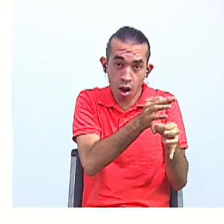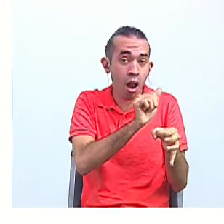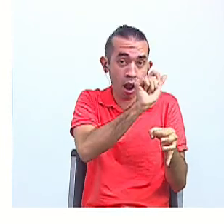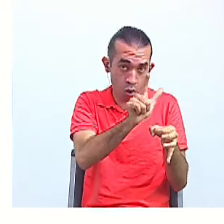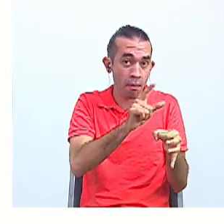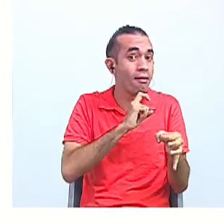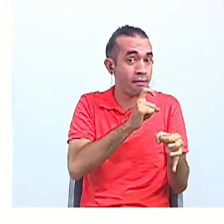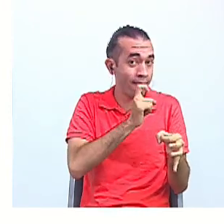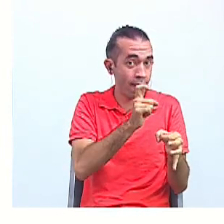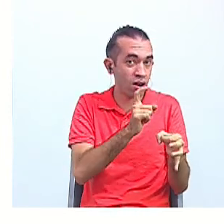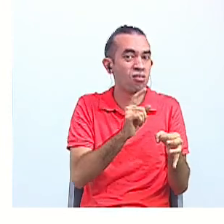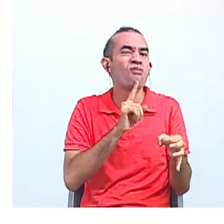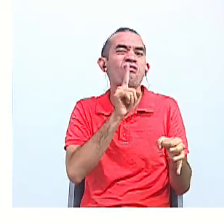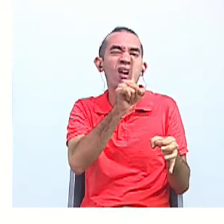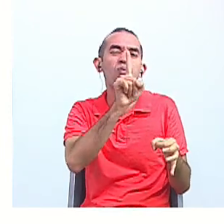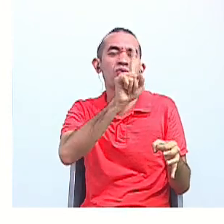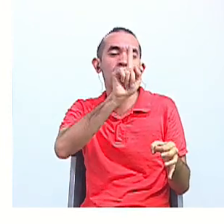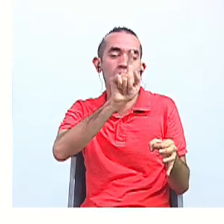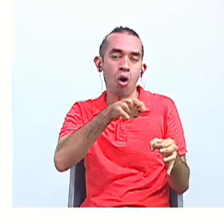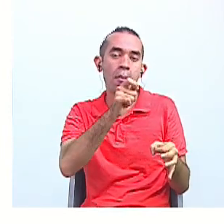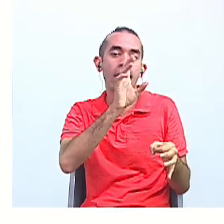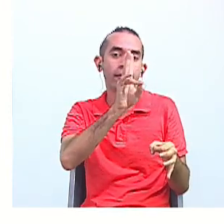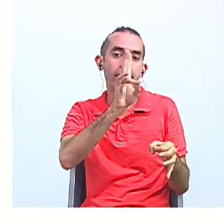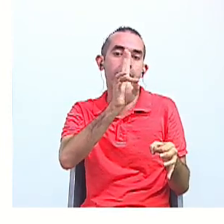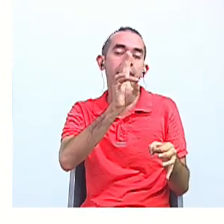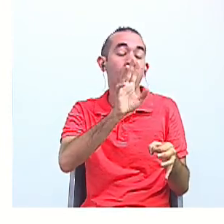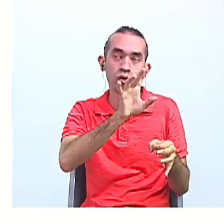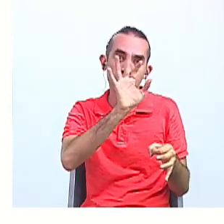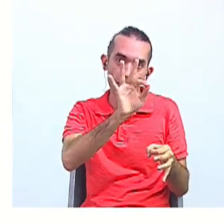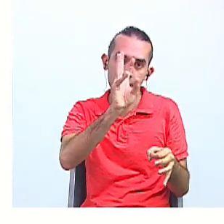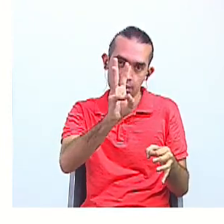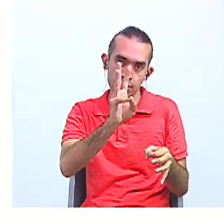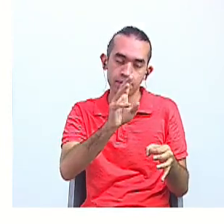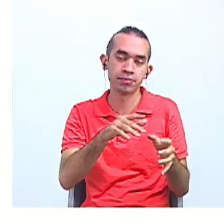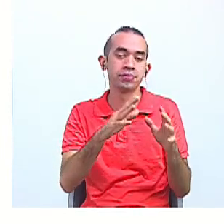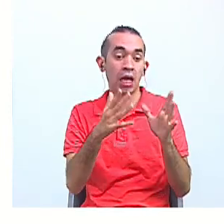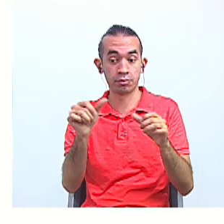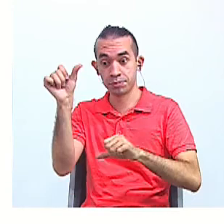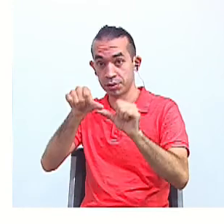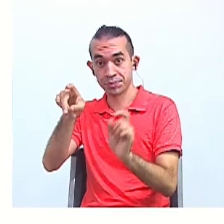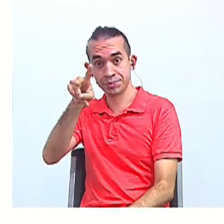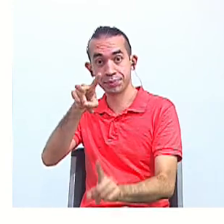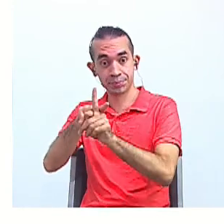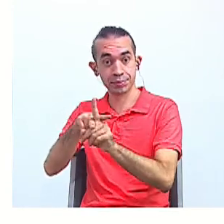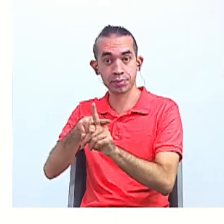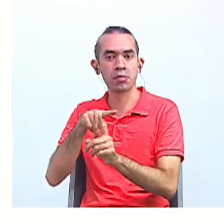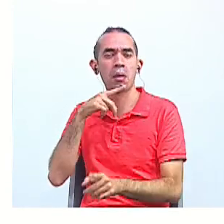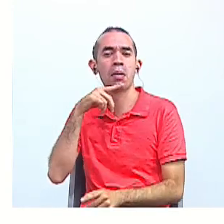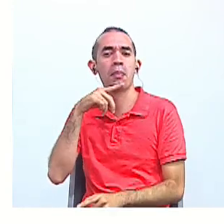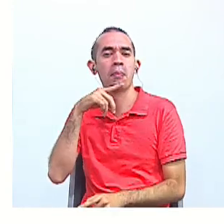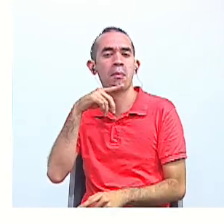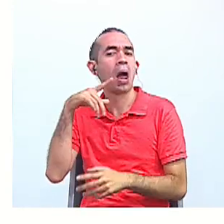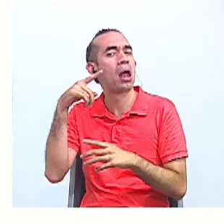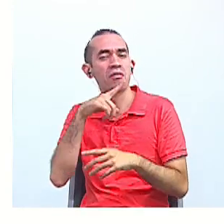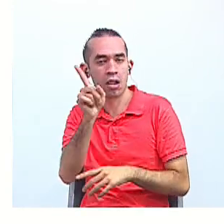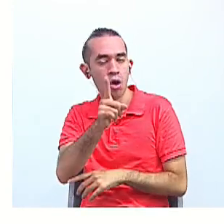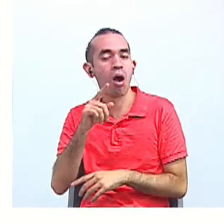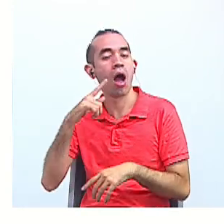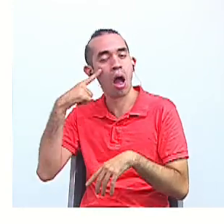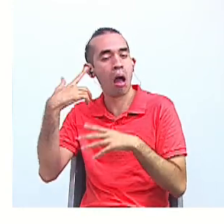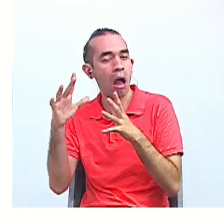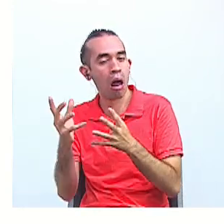peso real era de 1,96. Luego, con el experimento, apareció un peso aparente cuando estaba sumergido en el agua